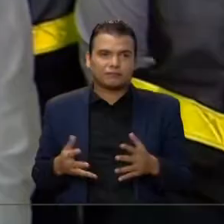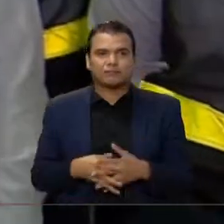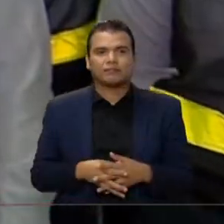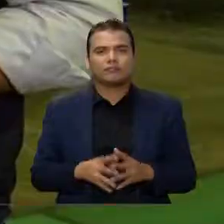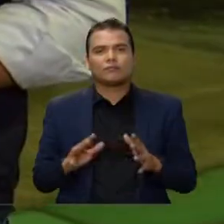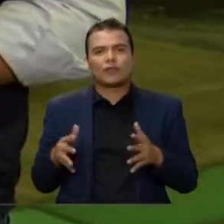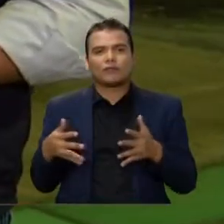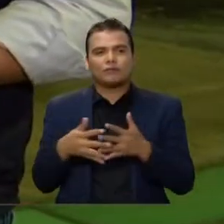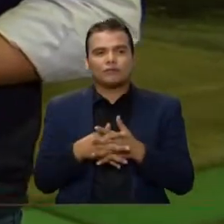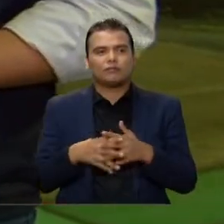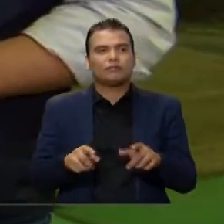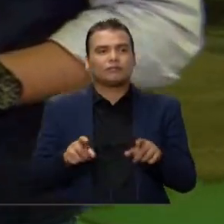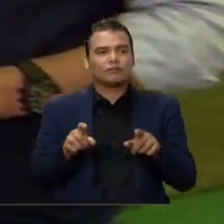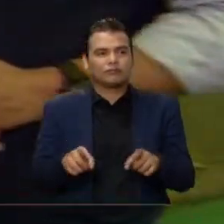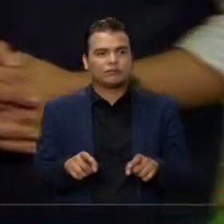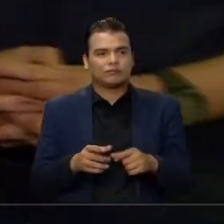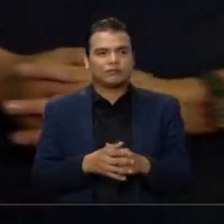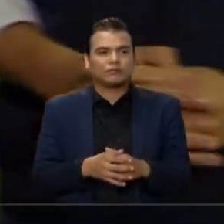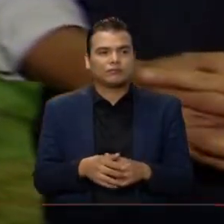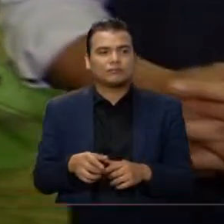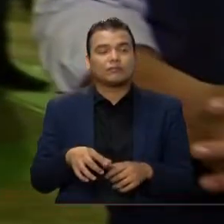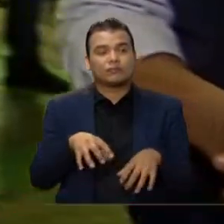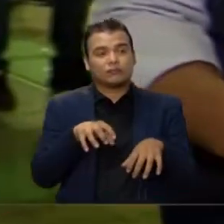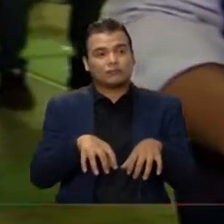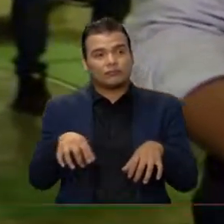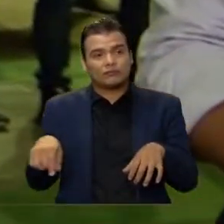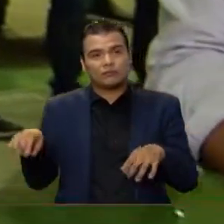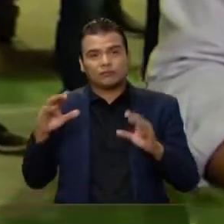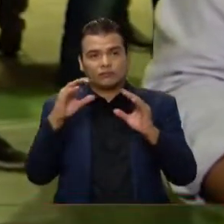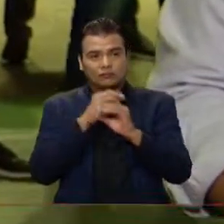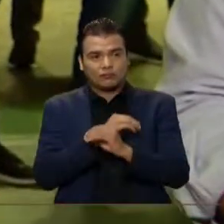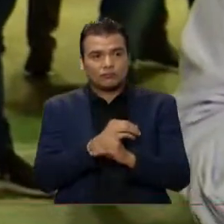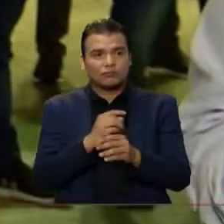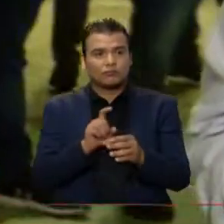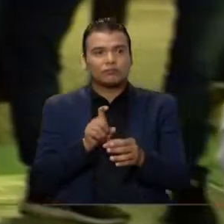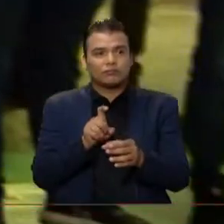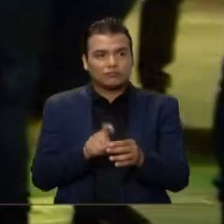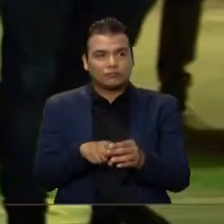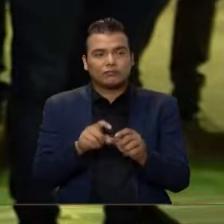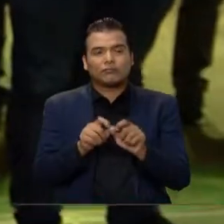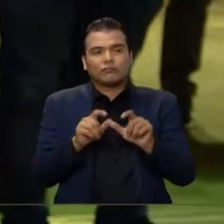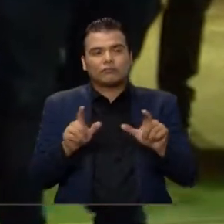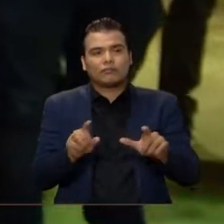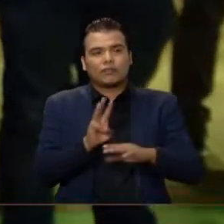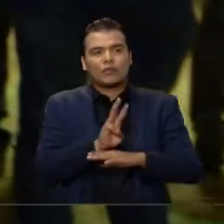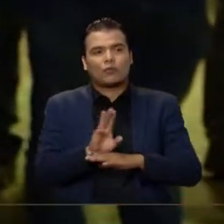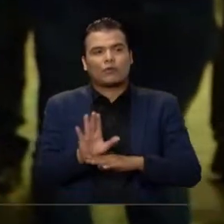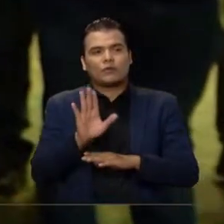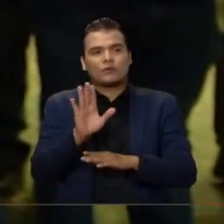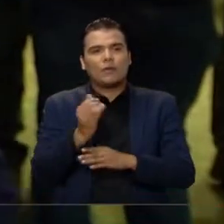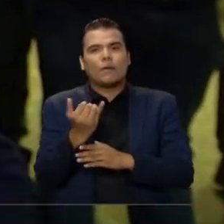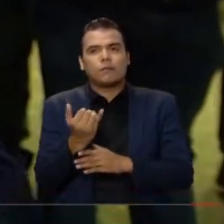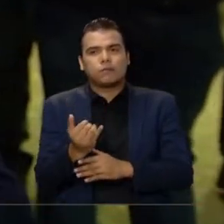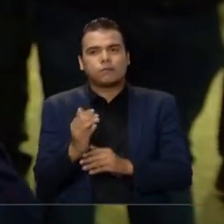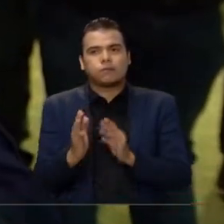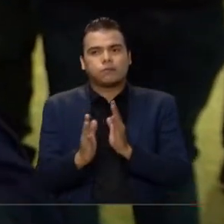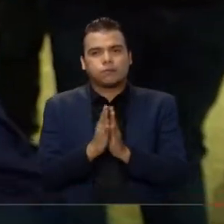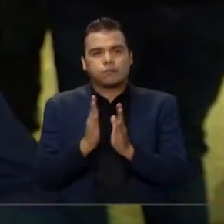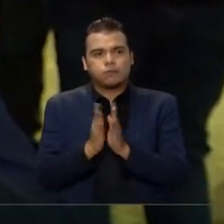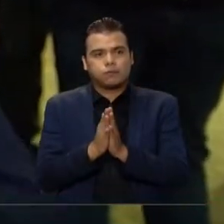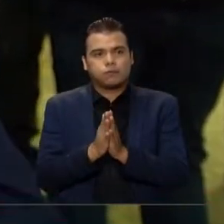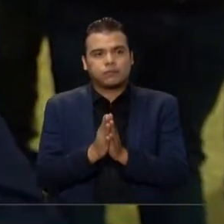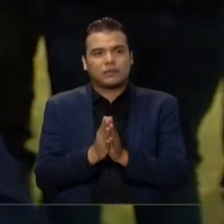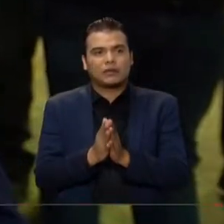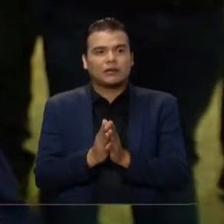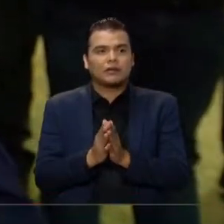muchas gracias. La invitación es a que los establecimientos comerciales ingresen a la página web de la Secretaría de Seguridad y Justicia de Cali y